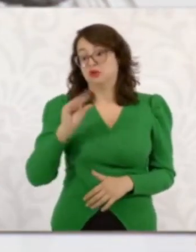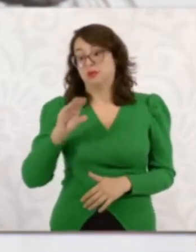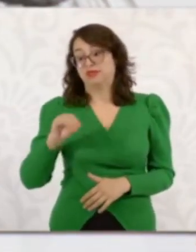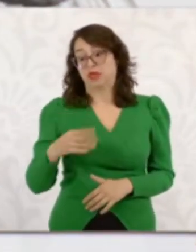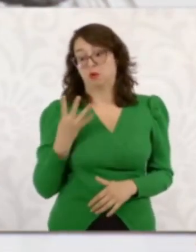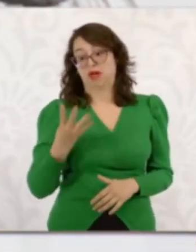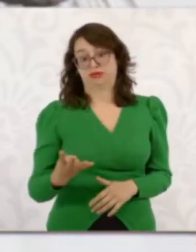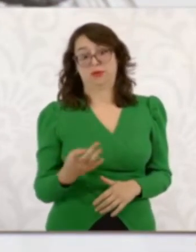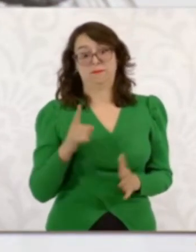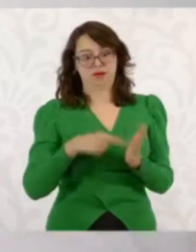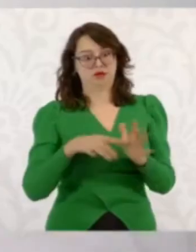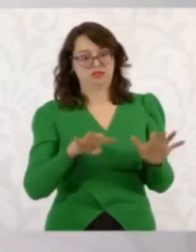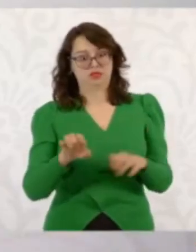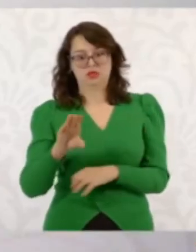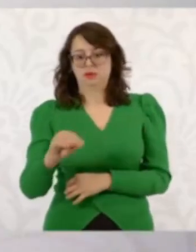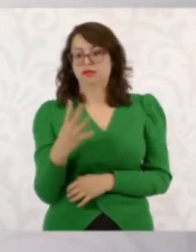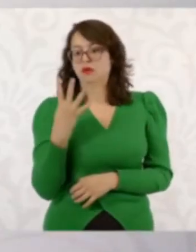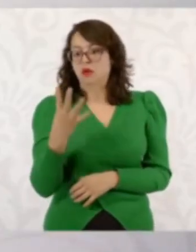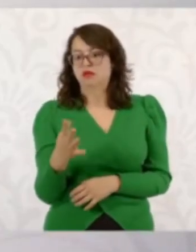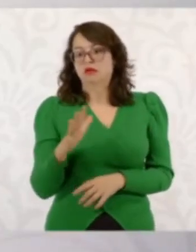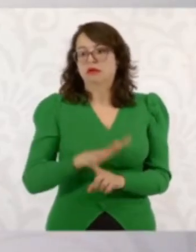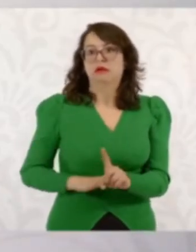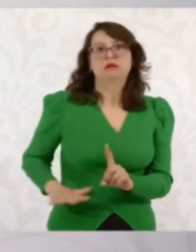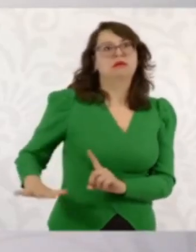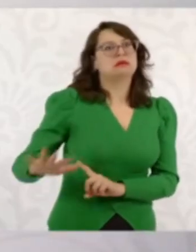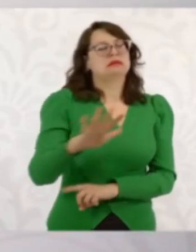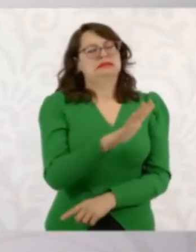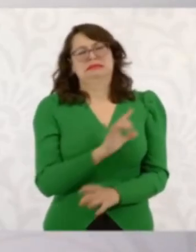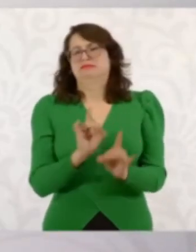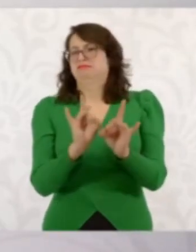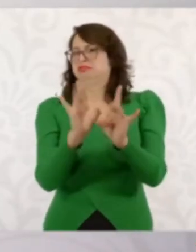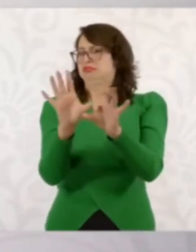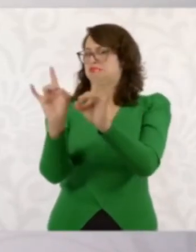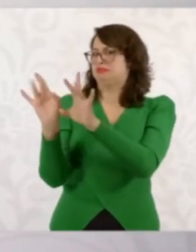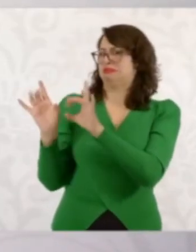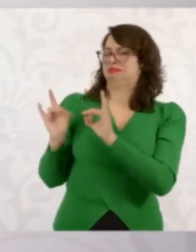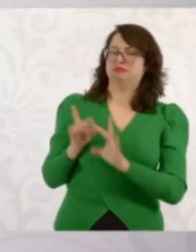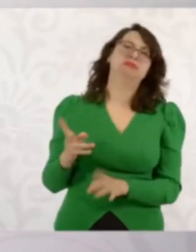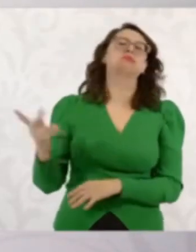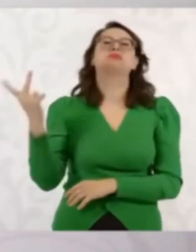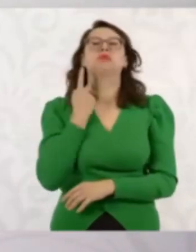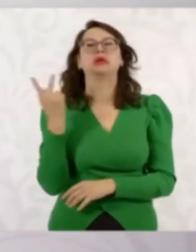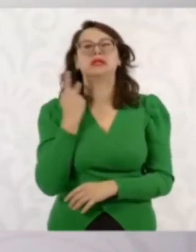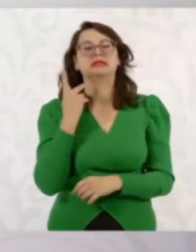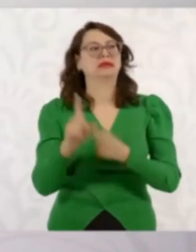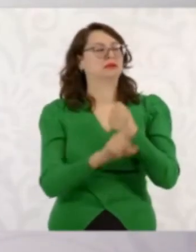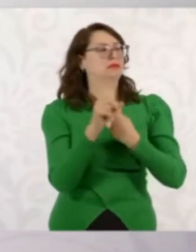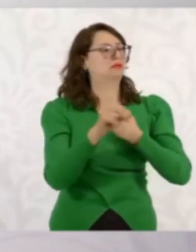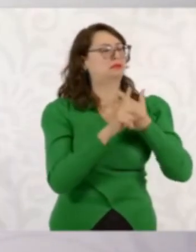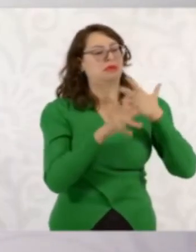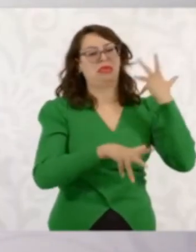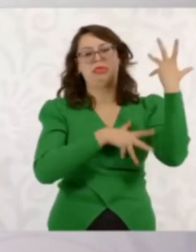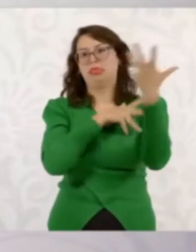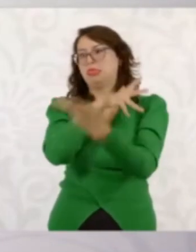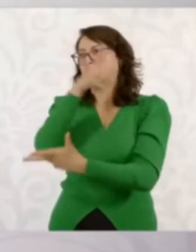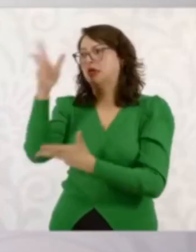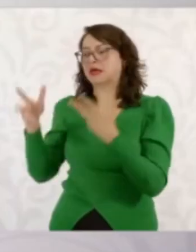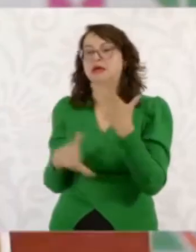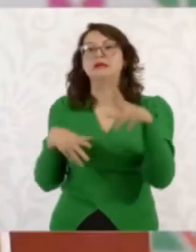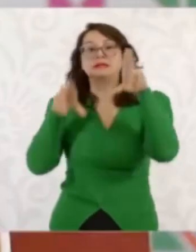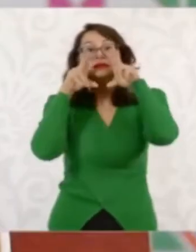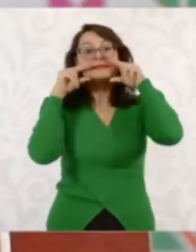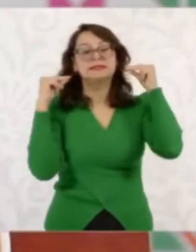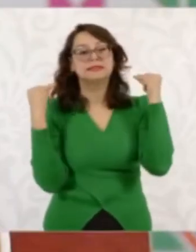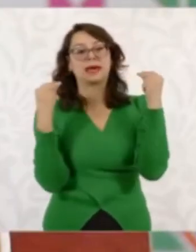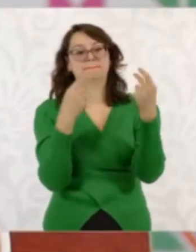de mucha complejidad en la política y en la sociedad mexicana. El levantamiento